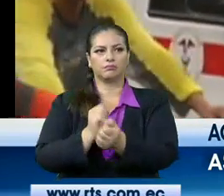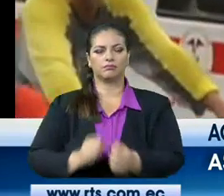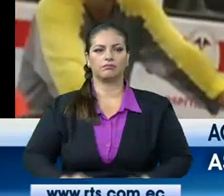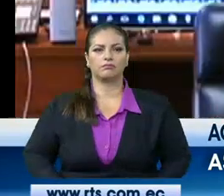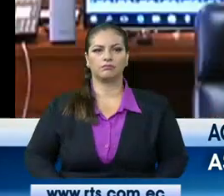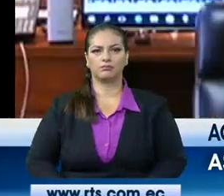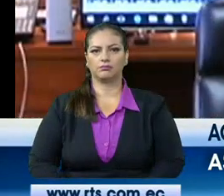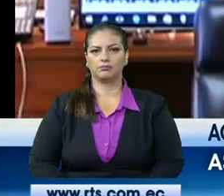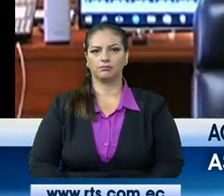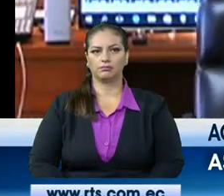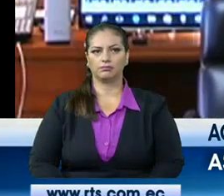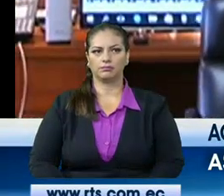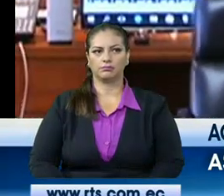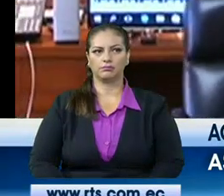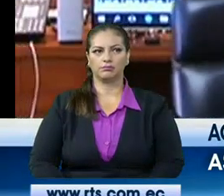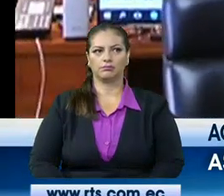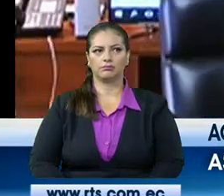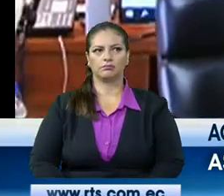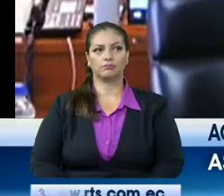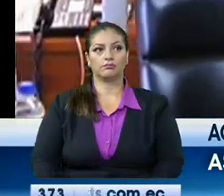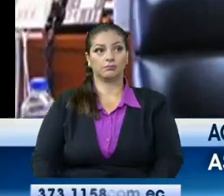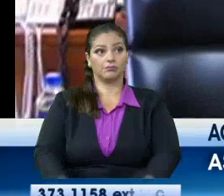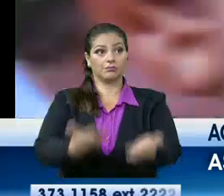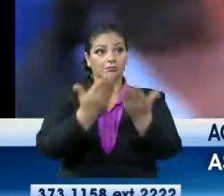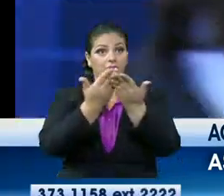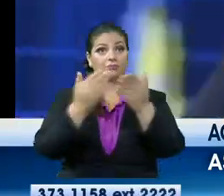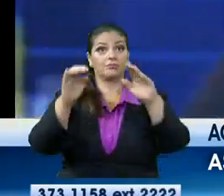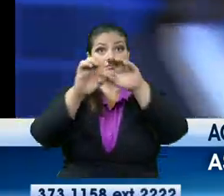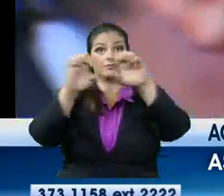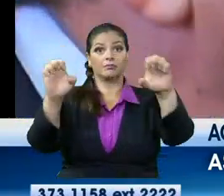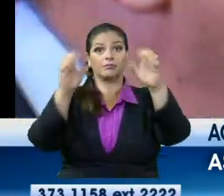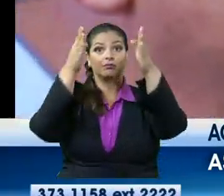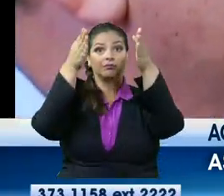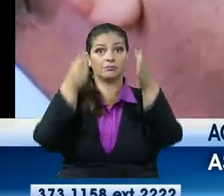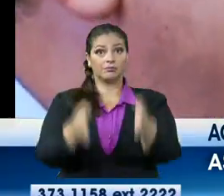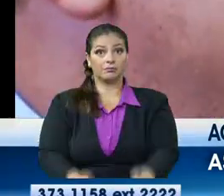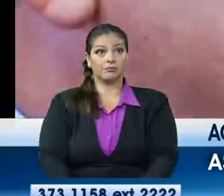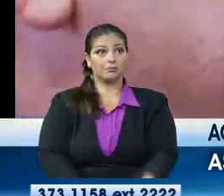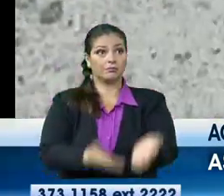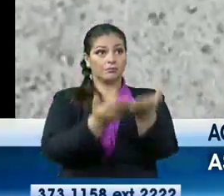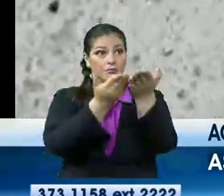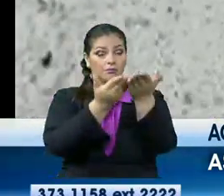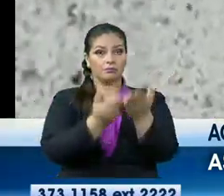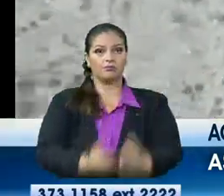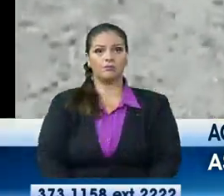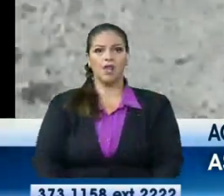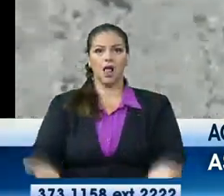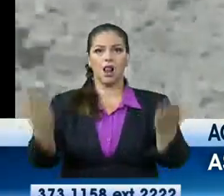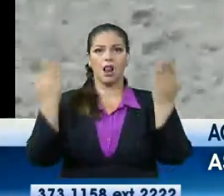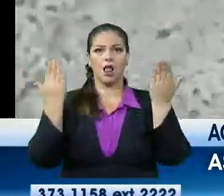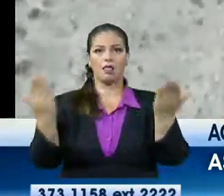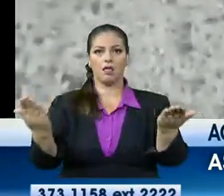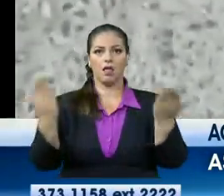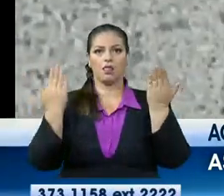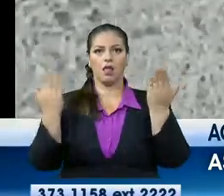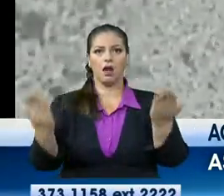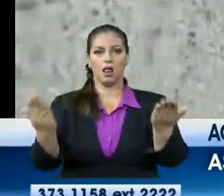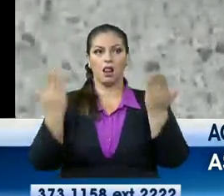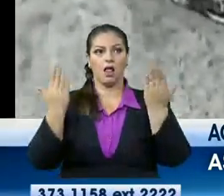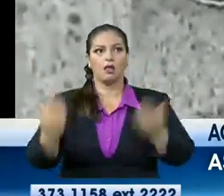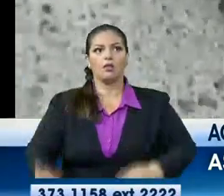la seguridad personal del empresario guayaquileño Álvaro Noboa, el cual también se expresó respecto a este hecho.